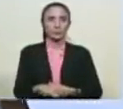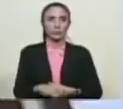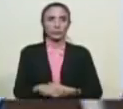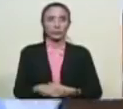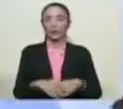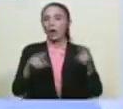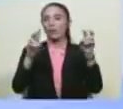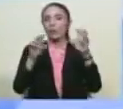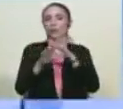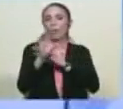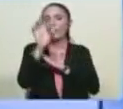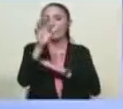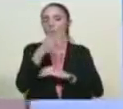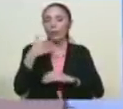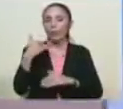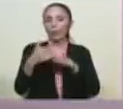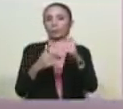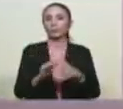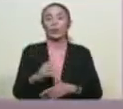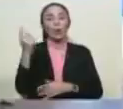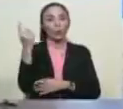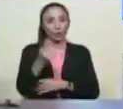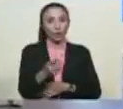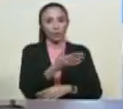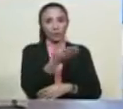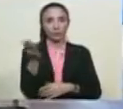sociedad. Ustedes tienen